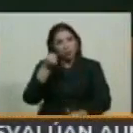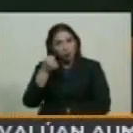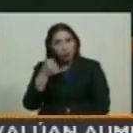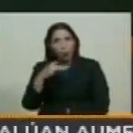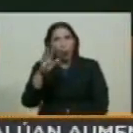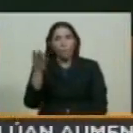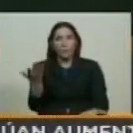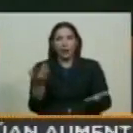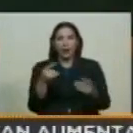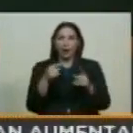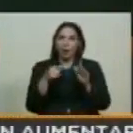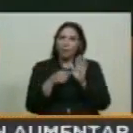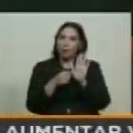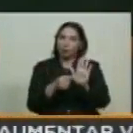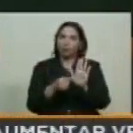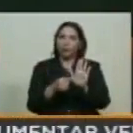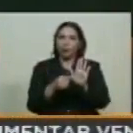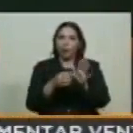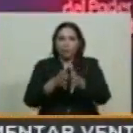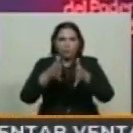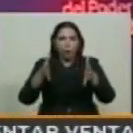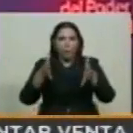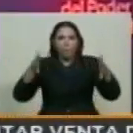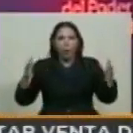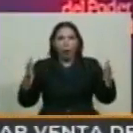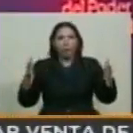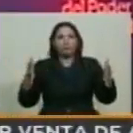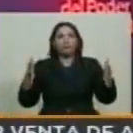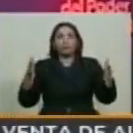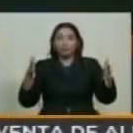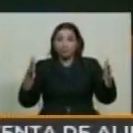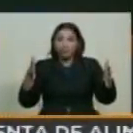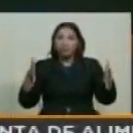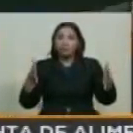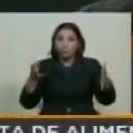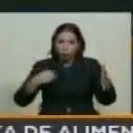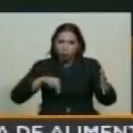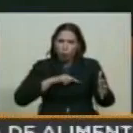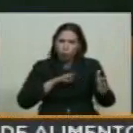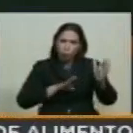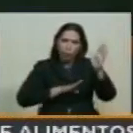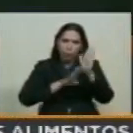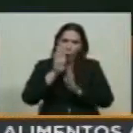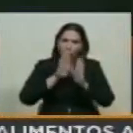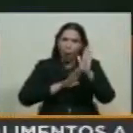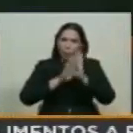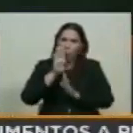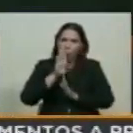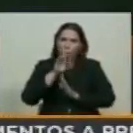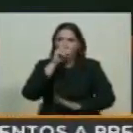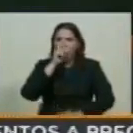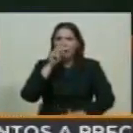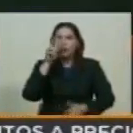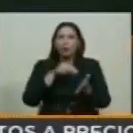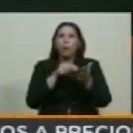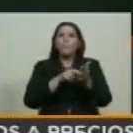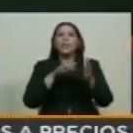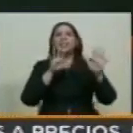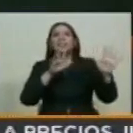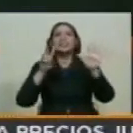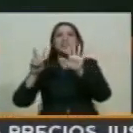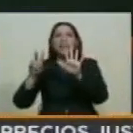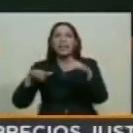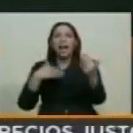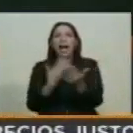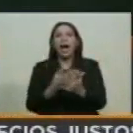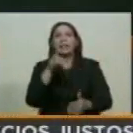ministro Jagua de expansión, de cómo hemos crecido, cómo crecimos del año 2017 al 2018